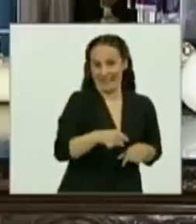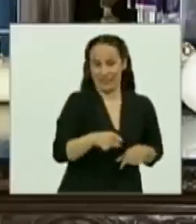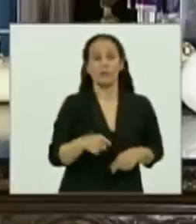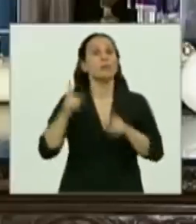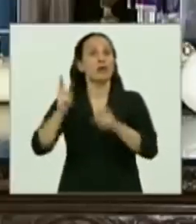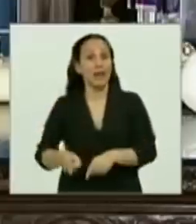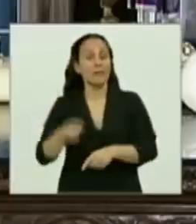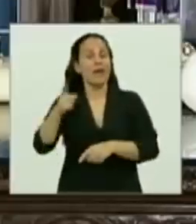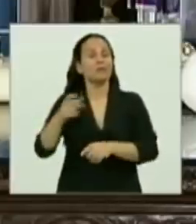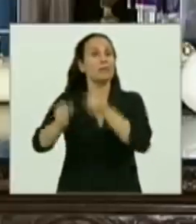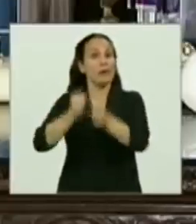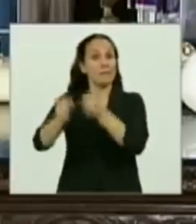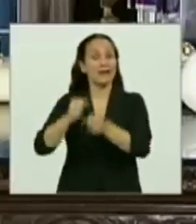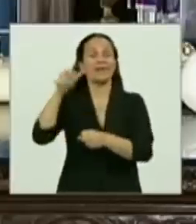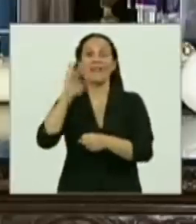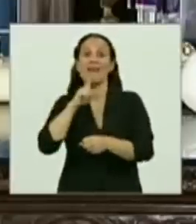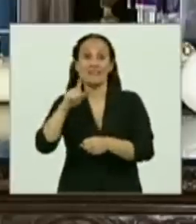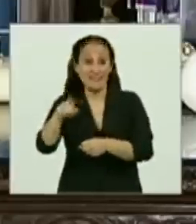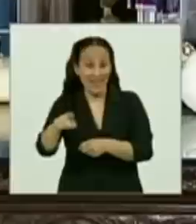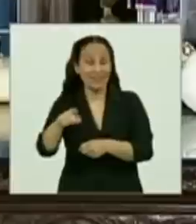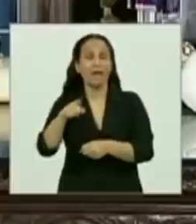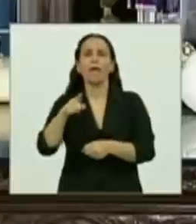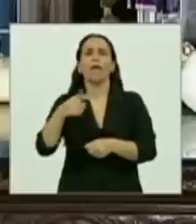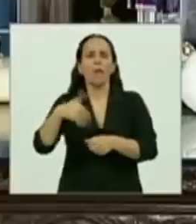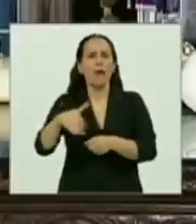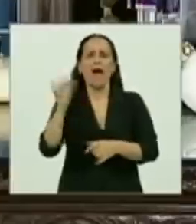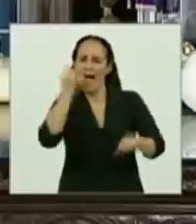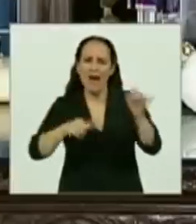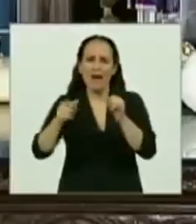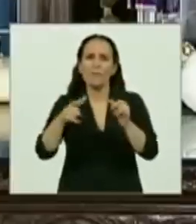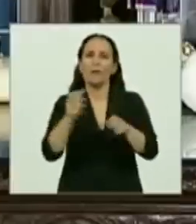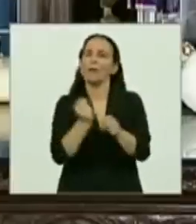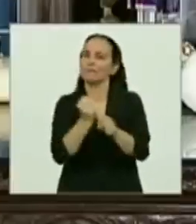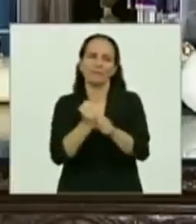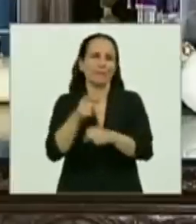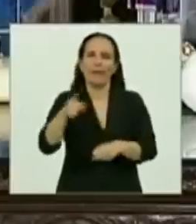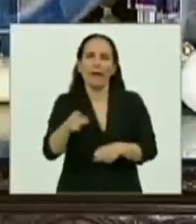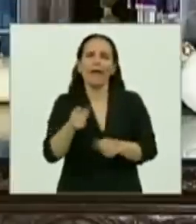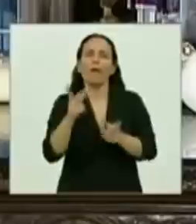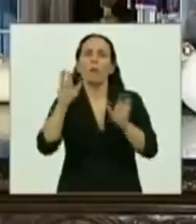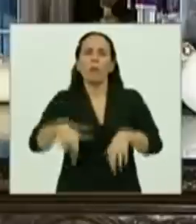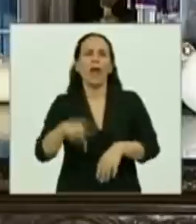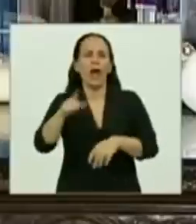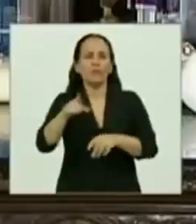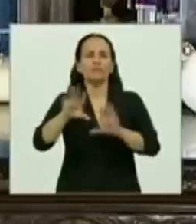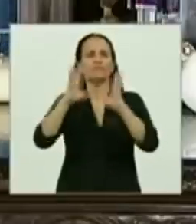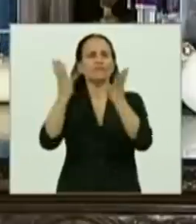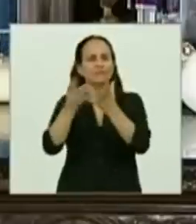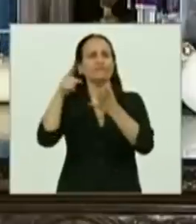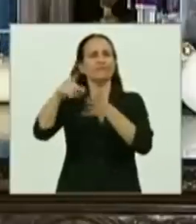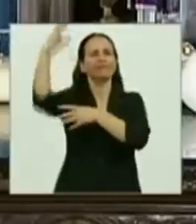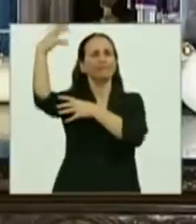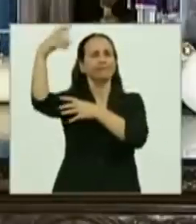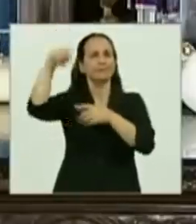Satelitales, Sociedad Anónima, ARSAT, ejecutará las acciones necesarias a fin de implementar el Plan Geoestacionario Satelital